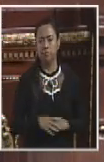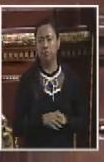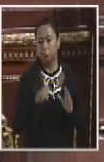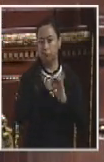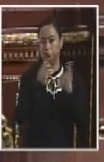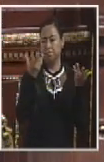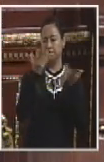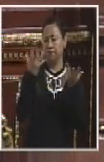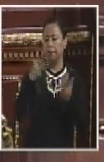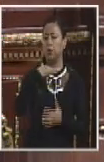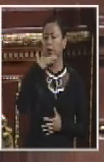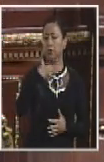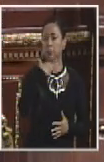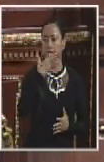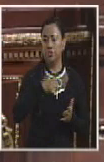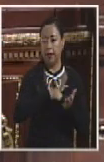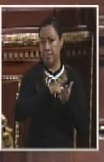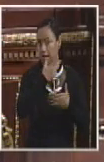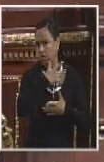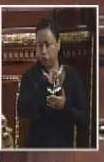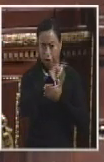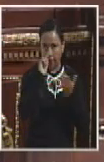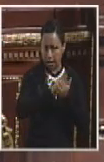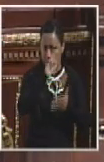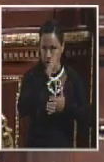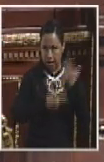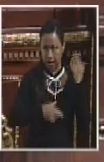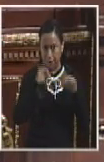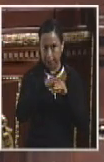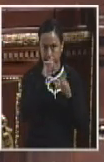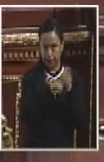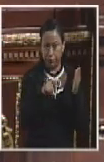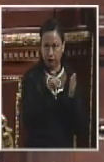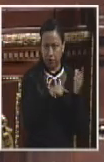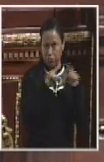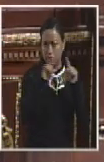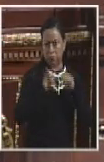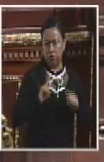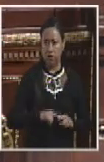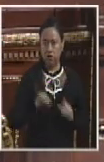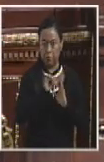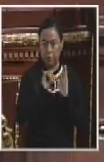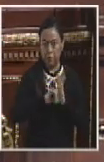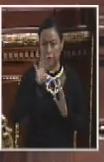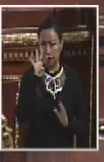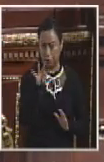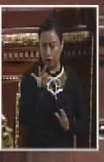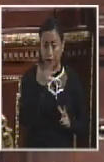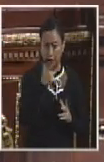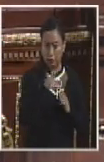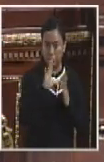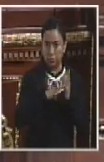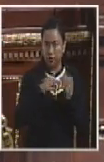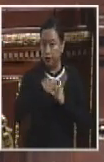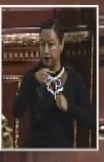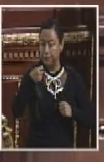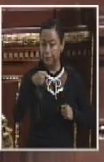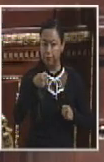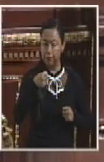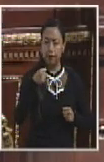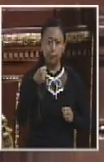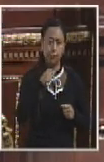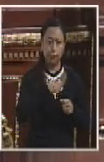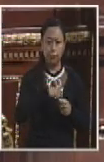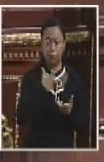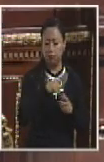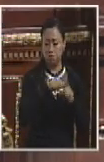corrupción, delitos electorales y delitos contenidos en el segundo párrafo del artículo 19 de la Constitución Política de los